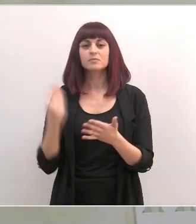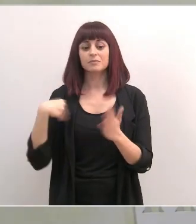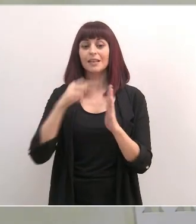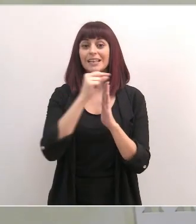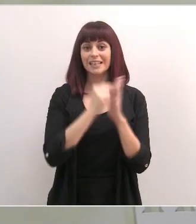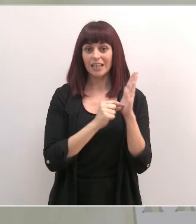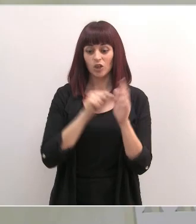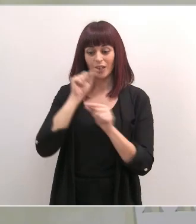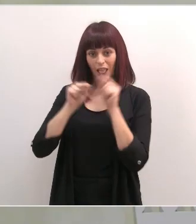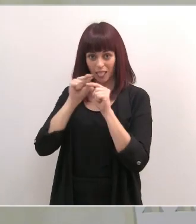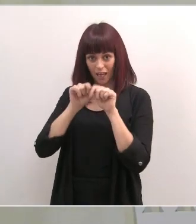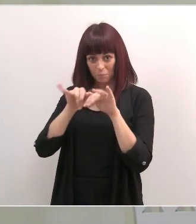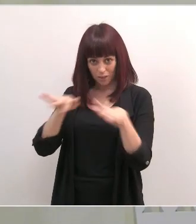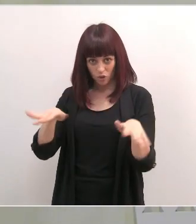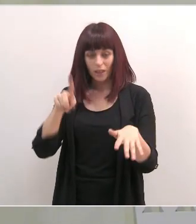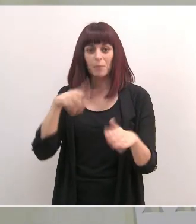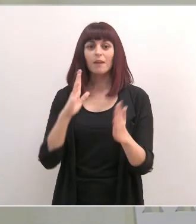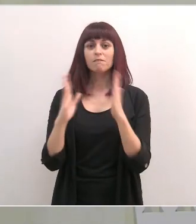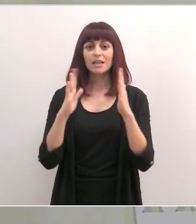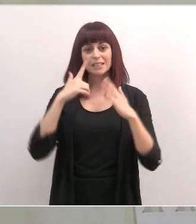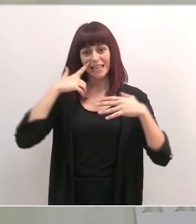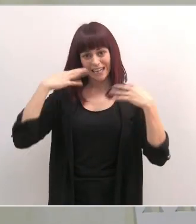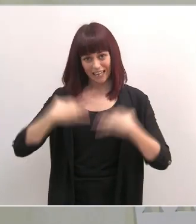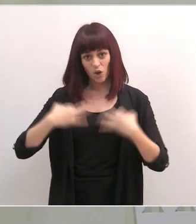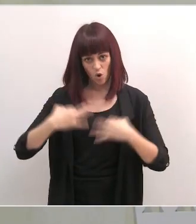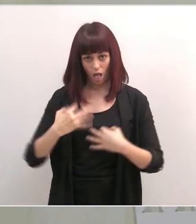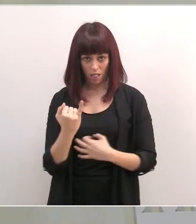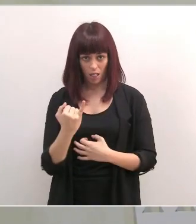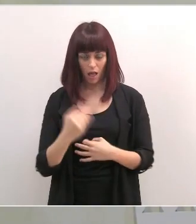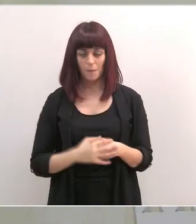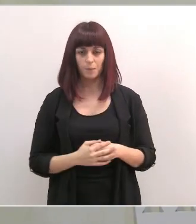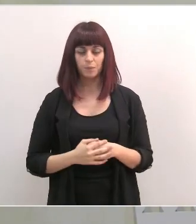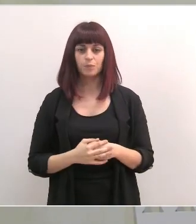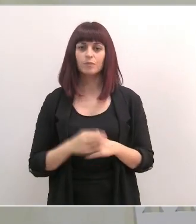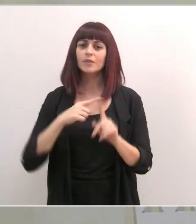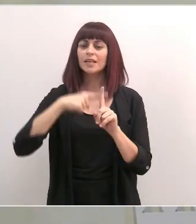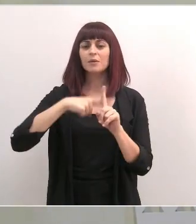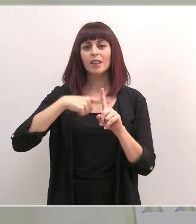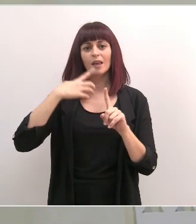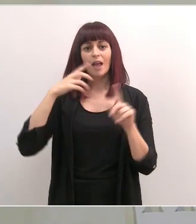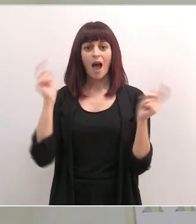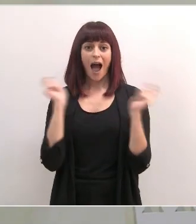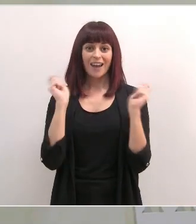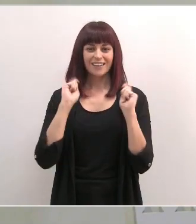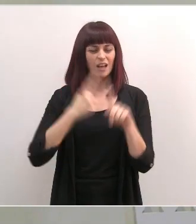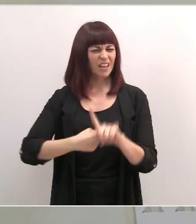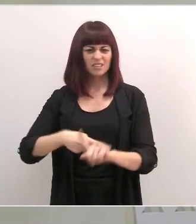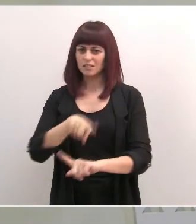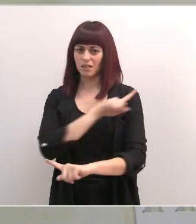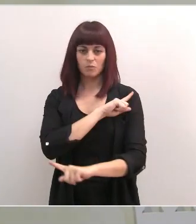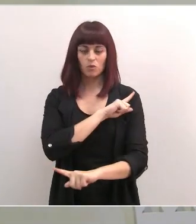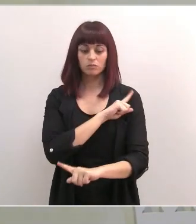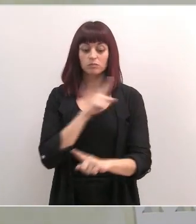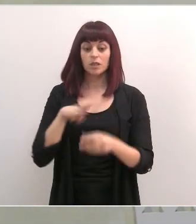nivel de transmisión y de la fase de riesgo asistencial, obtenemos el nivel de alerta sanitario regional extremo y a